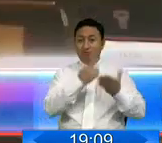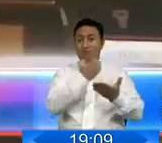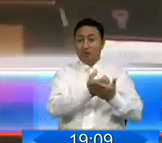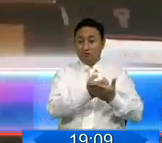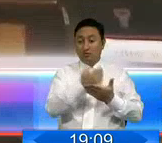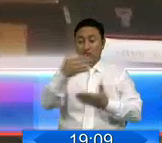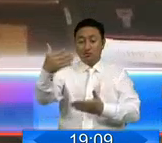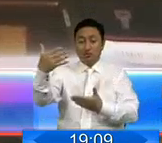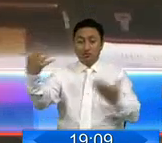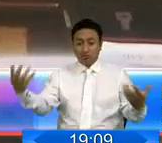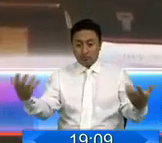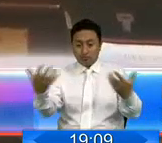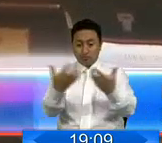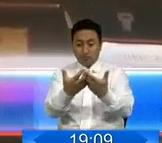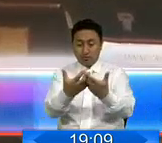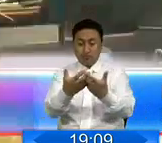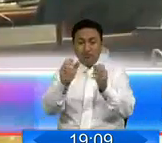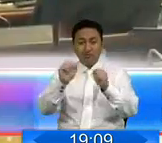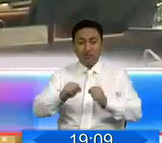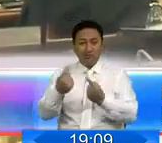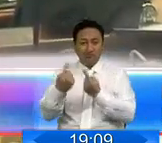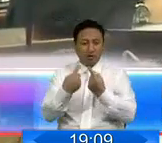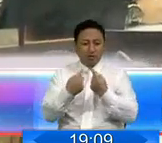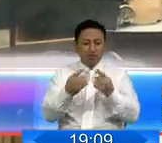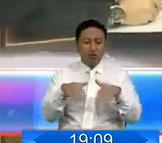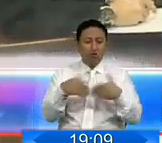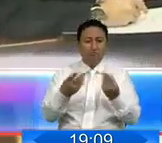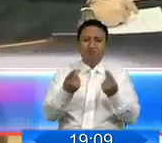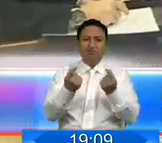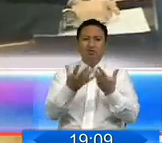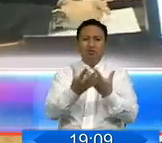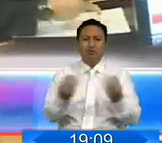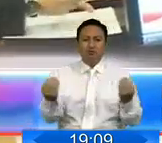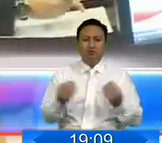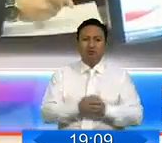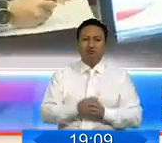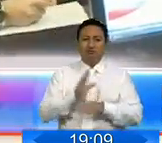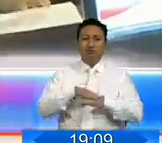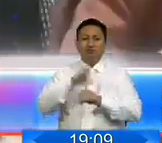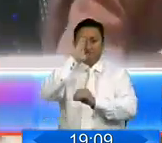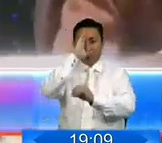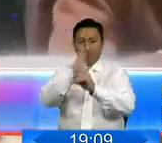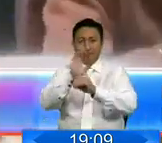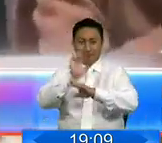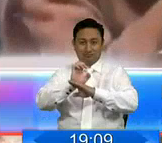el político puedan ser dialogados en búsqueda de salidas rápidas por el bien del país.